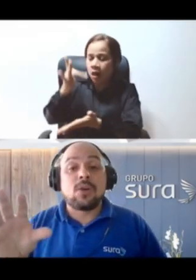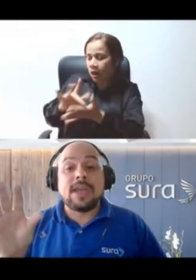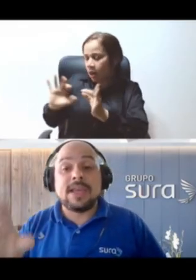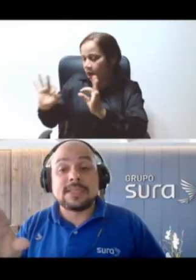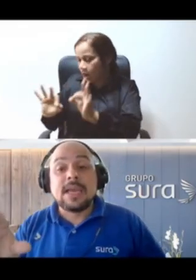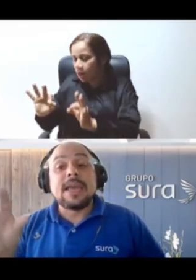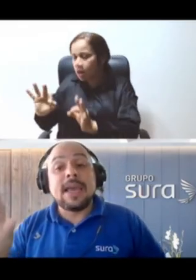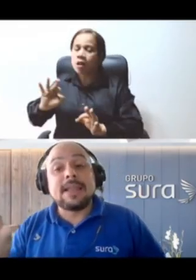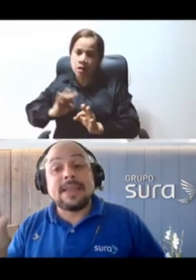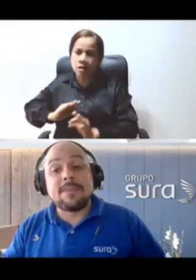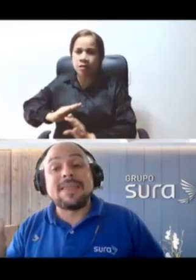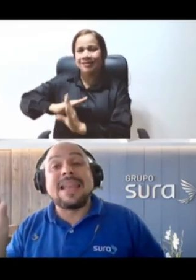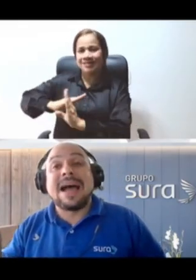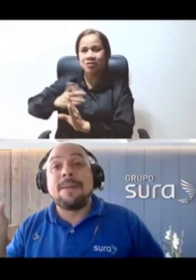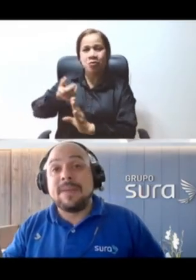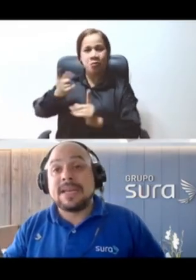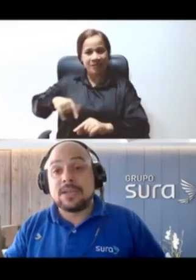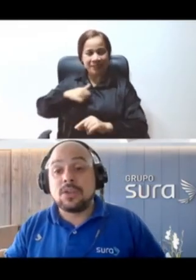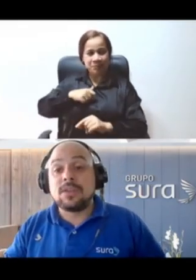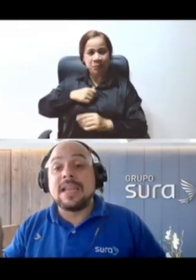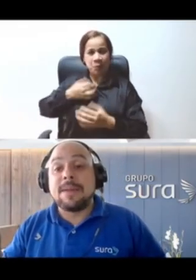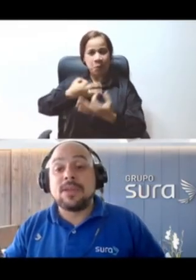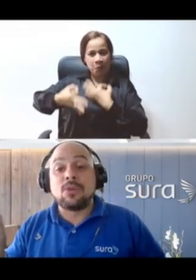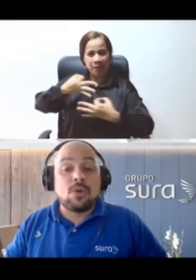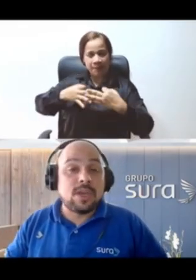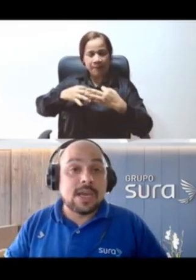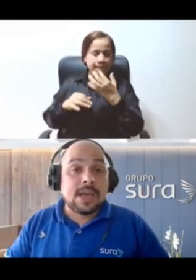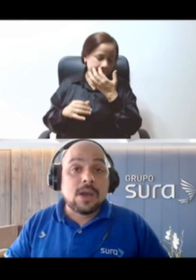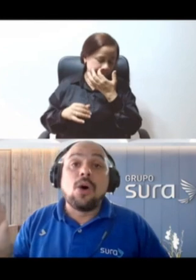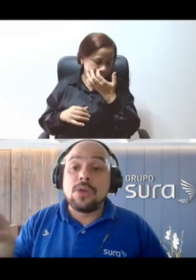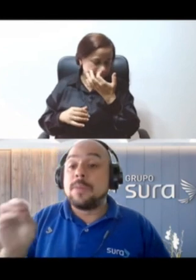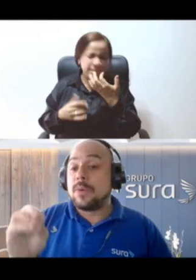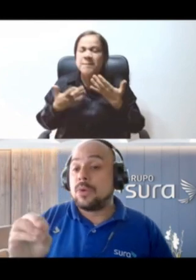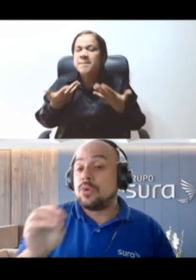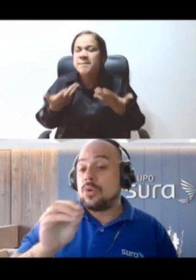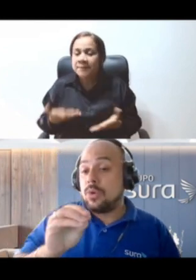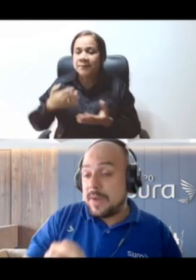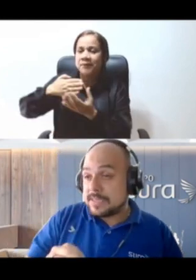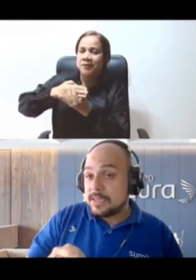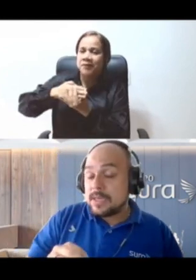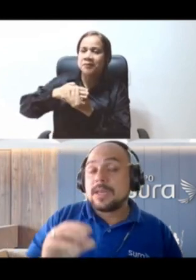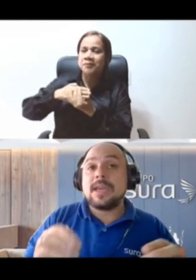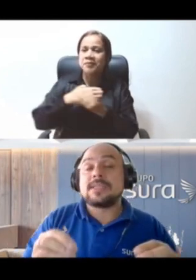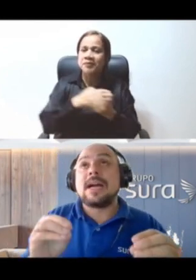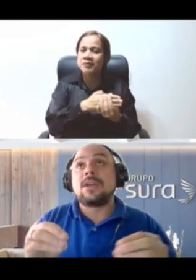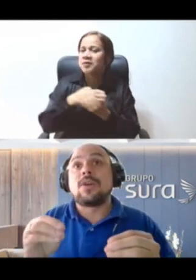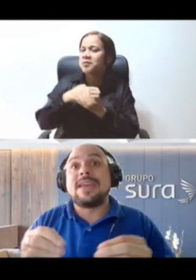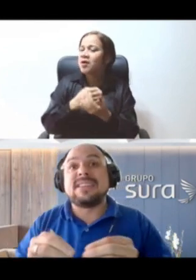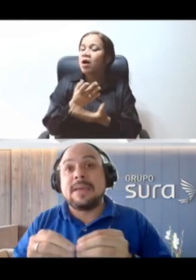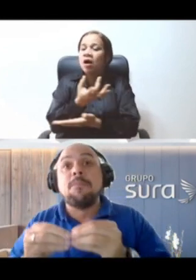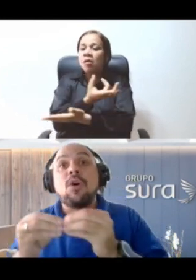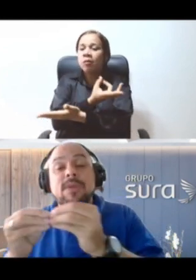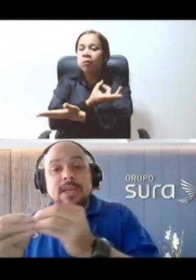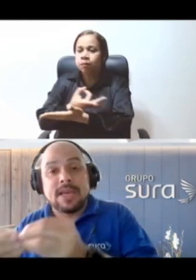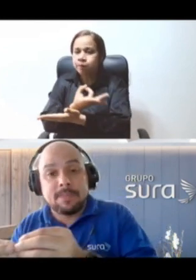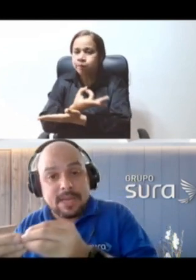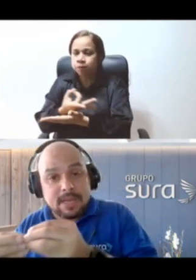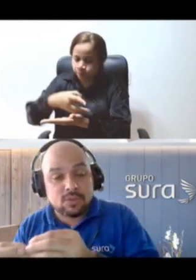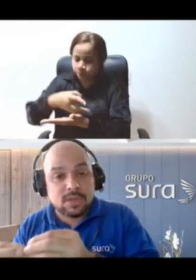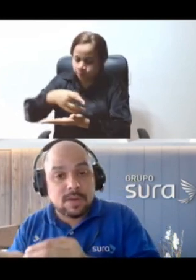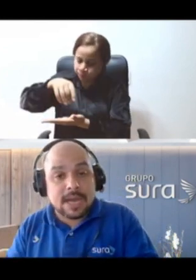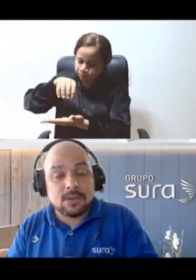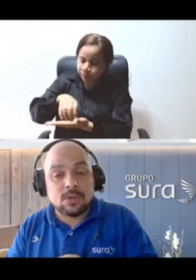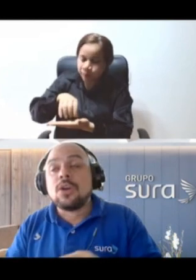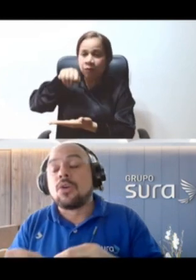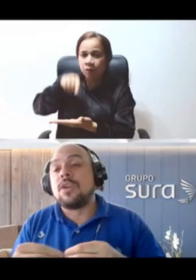a mirar lo que es el tema de la aplicación de la metodología o del protocolo PAS, que es algo que desde